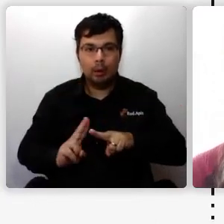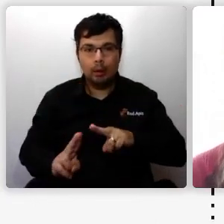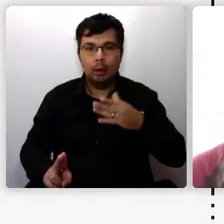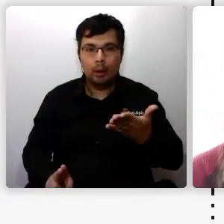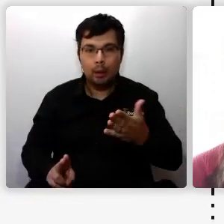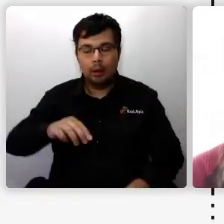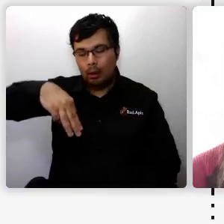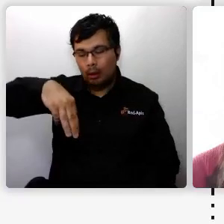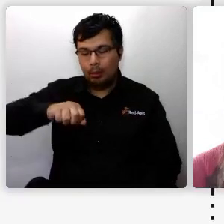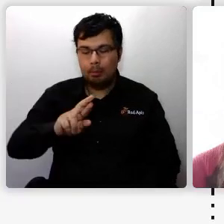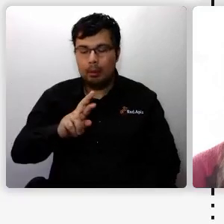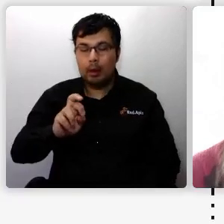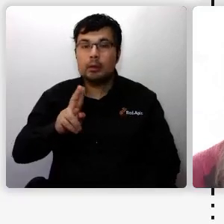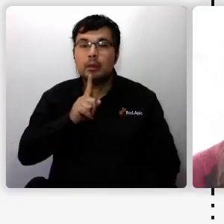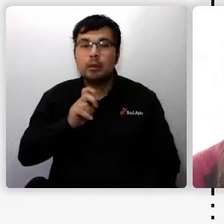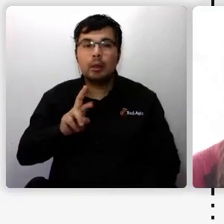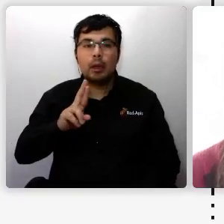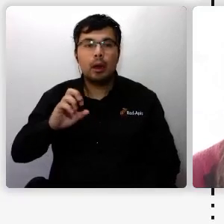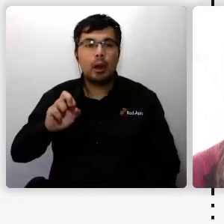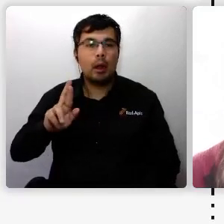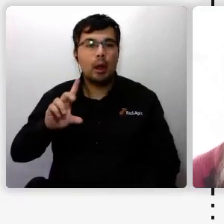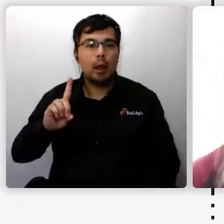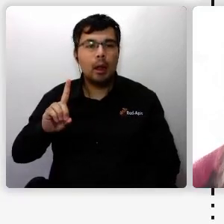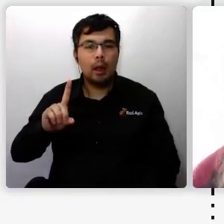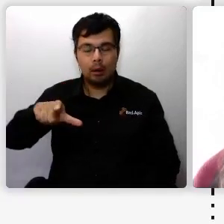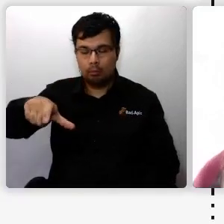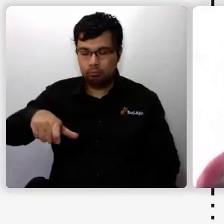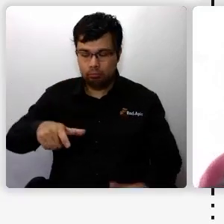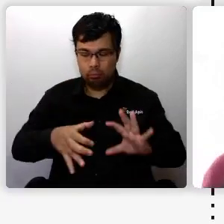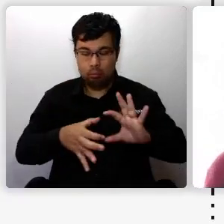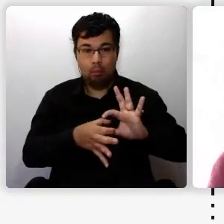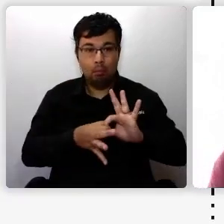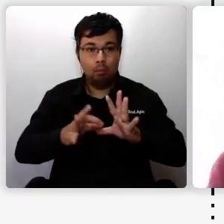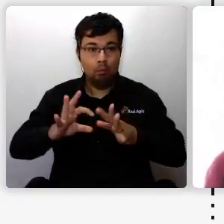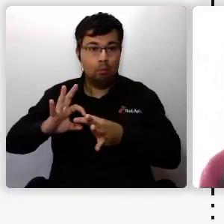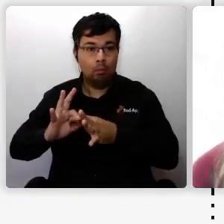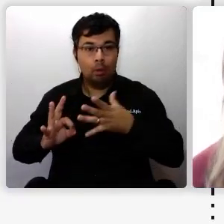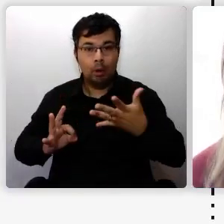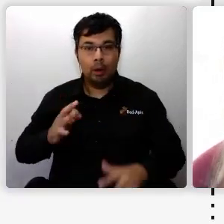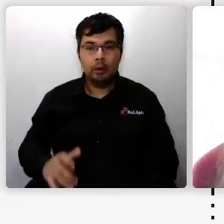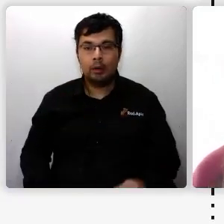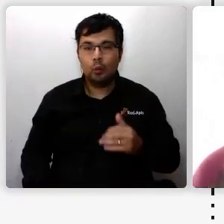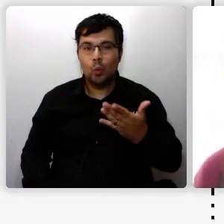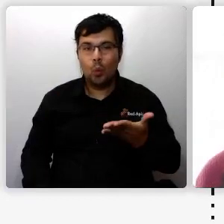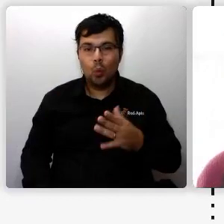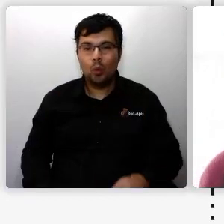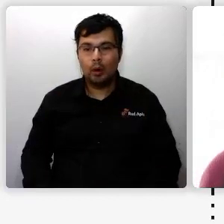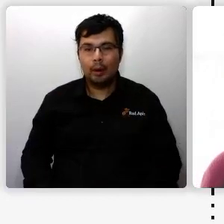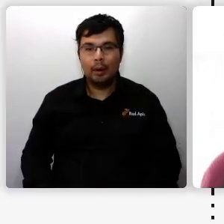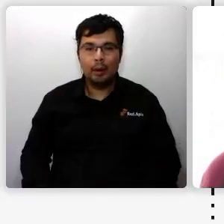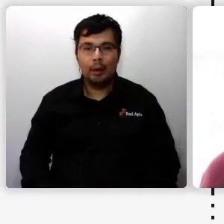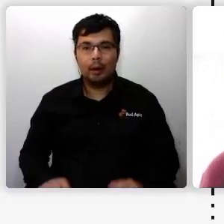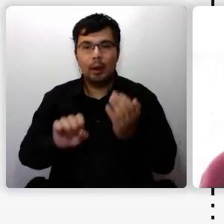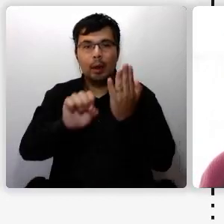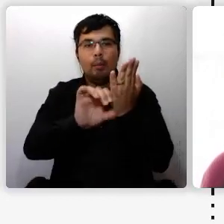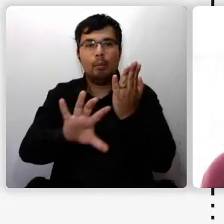tenemos algo que se llama Aliados Digitales, que básicamente es una plataforma que ofrece